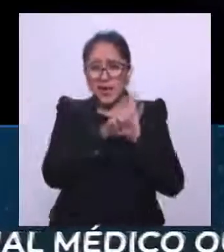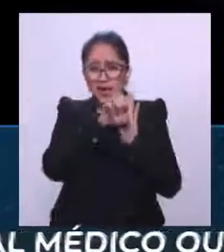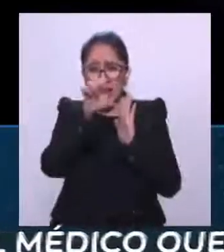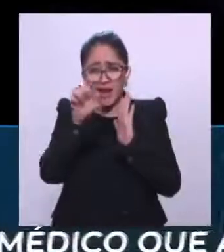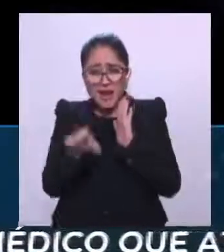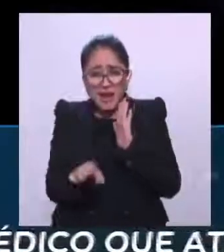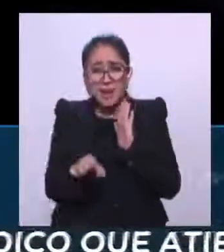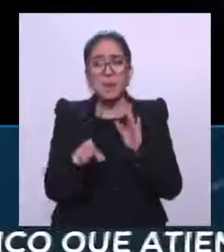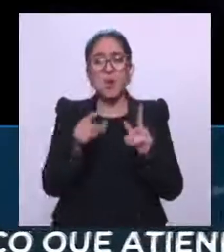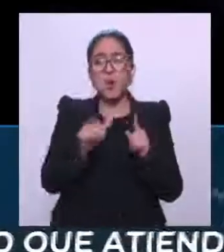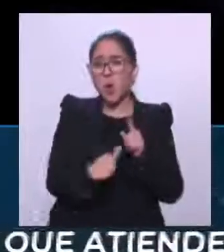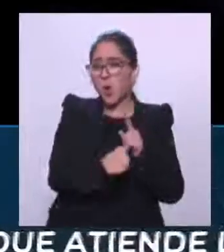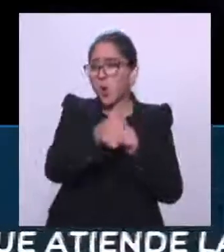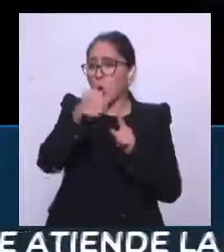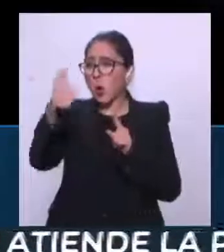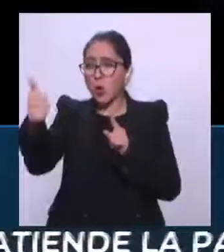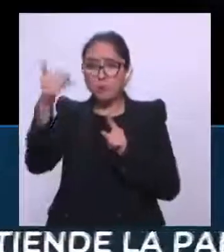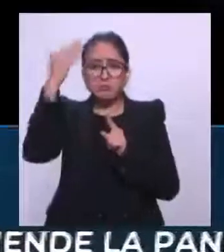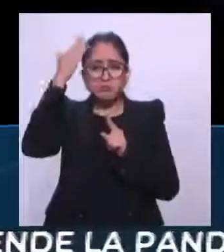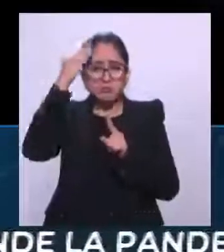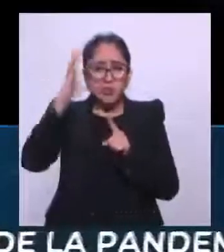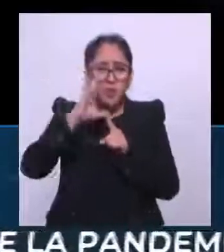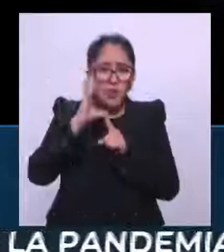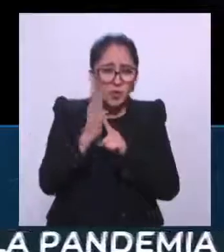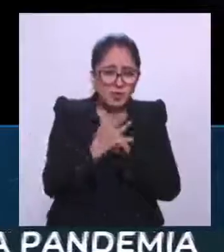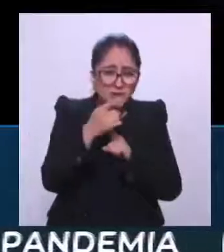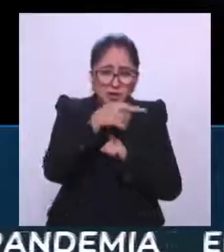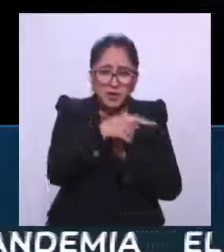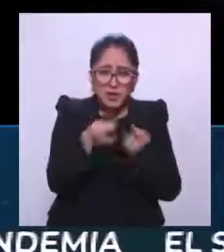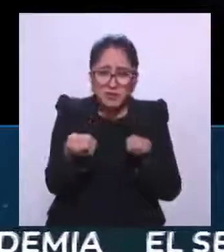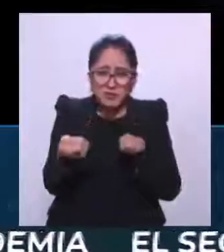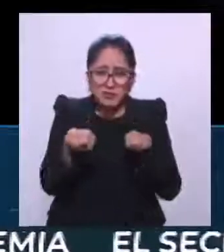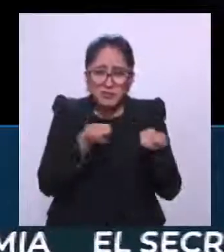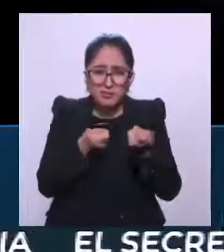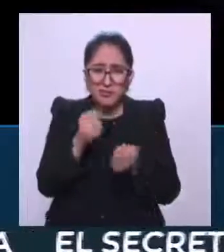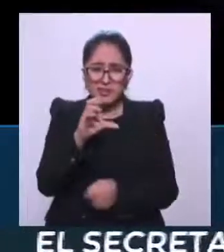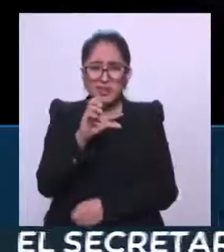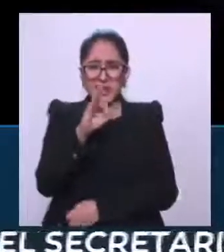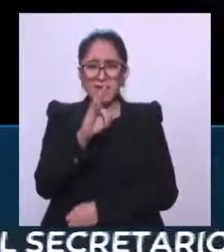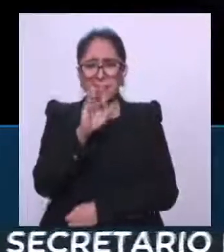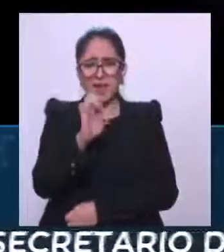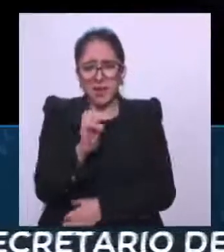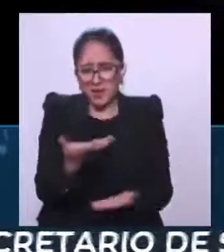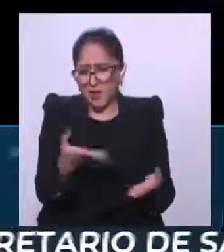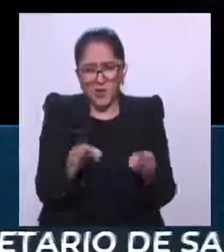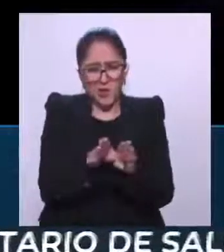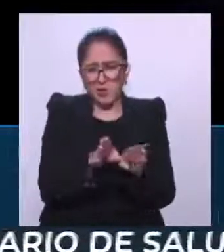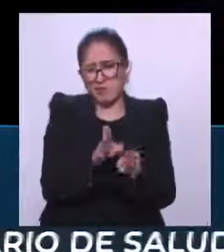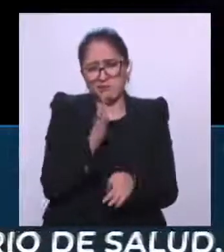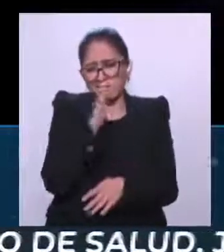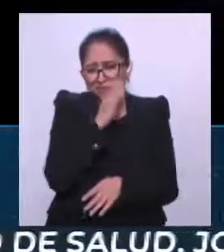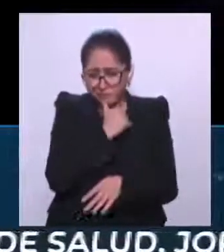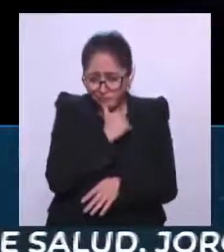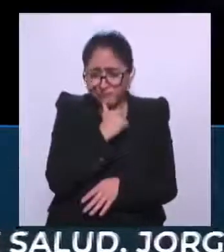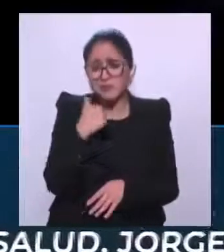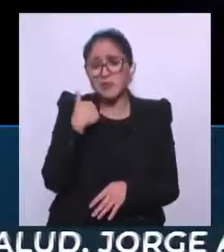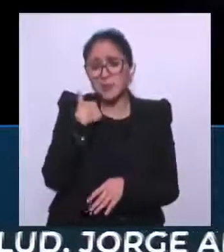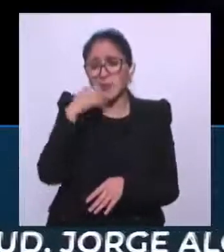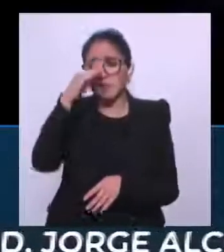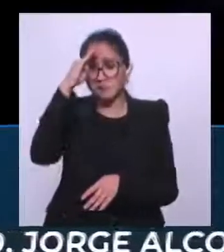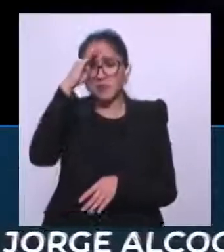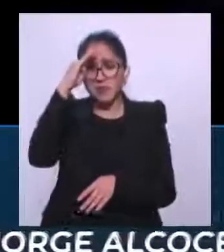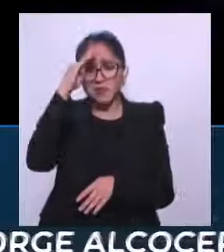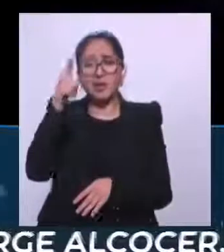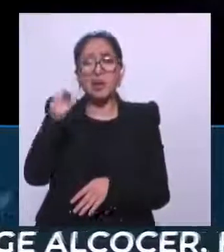organismo ajeno a comisión maneje la planeación de Comisión Federal de Electricidad. Yo creo que con esa medida